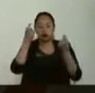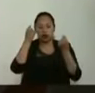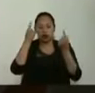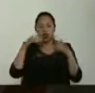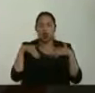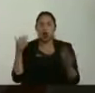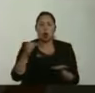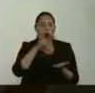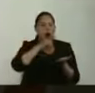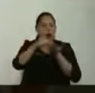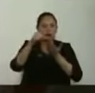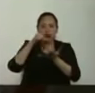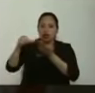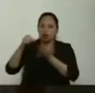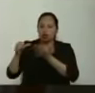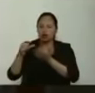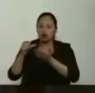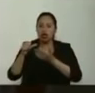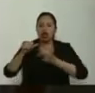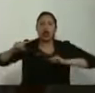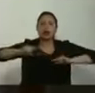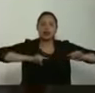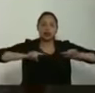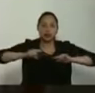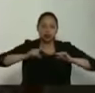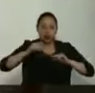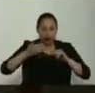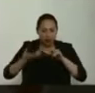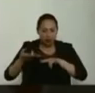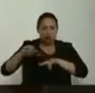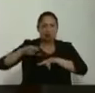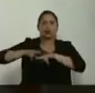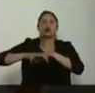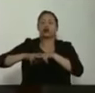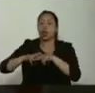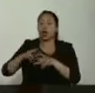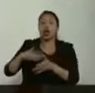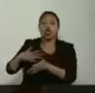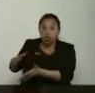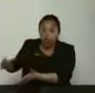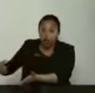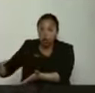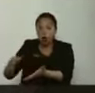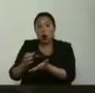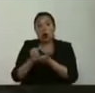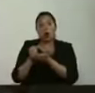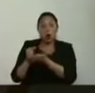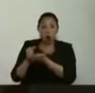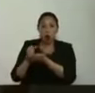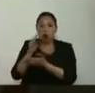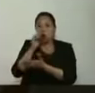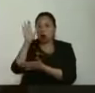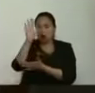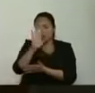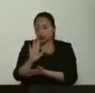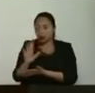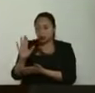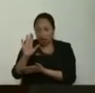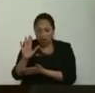universidades estén creciendo por encima de los aportes de la nación. Las universidades tienen estas